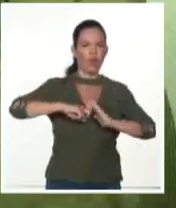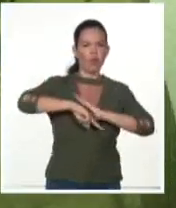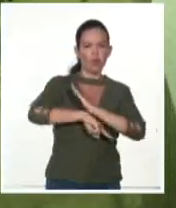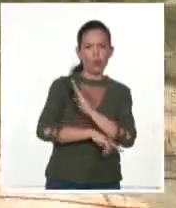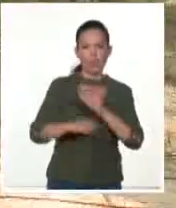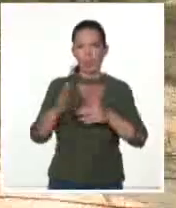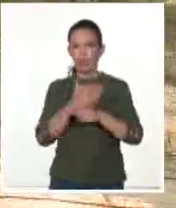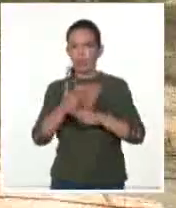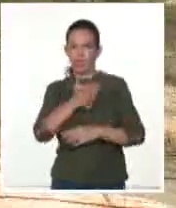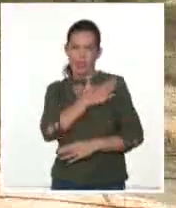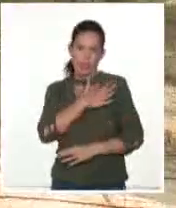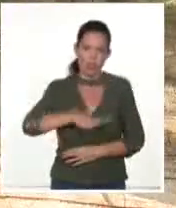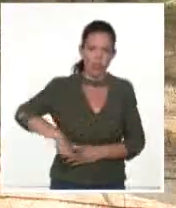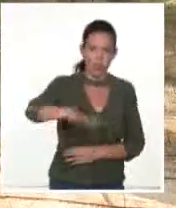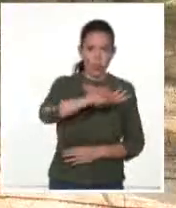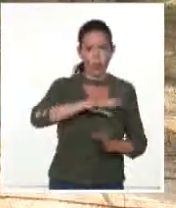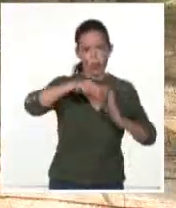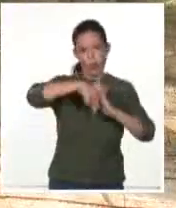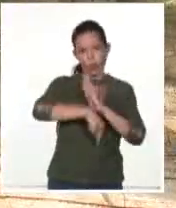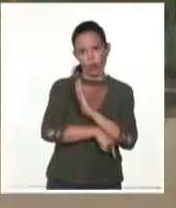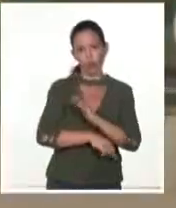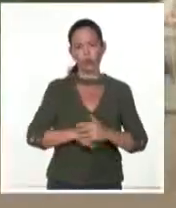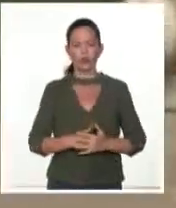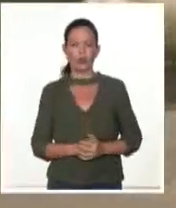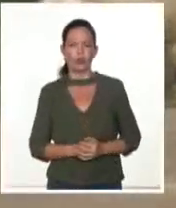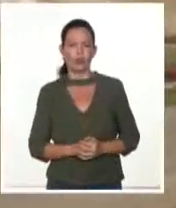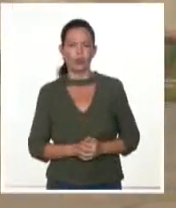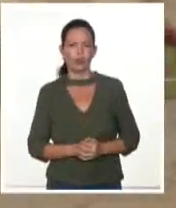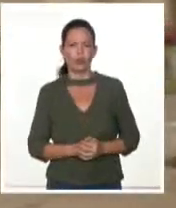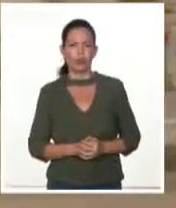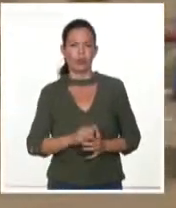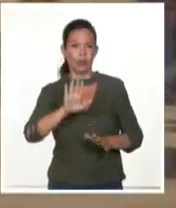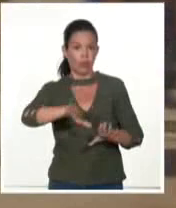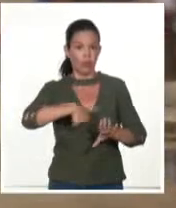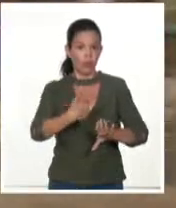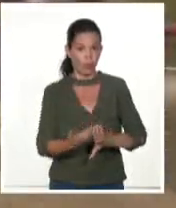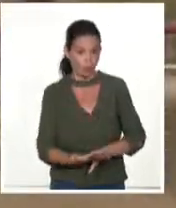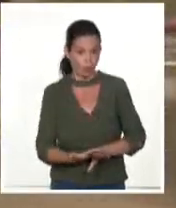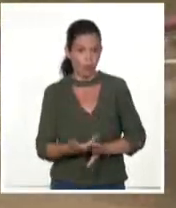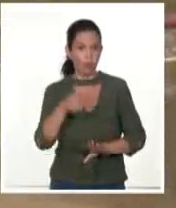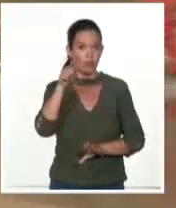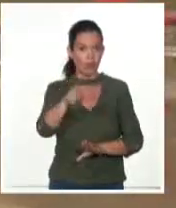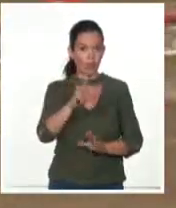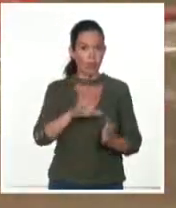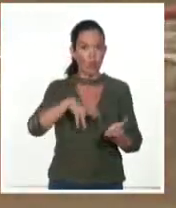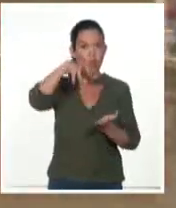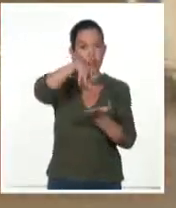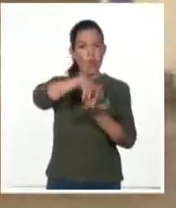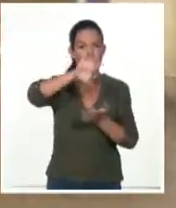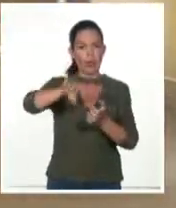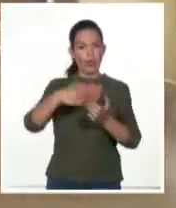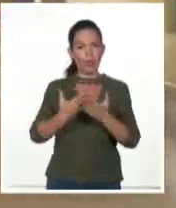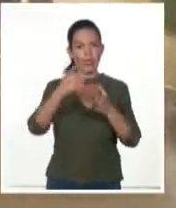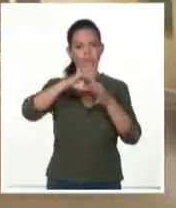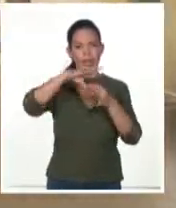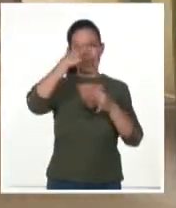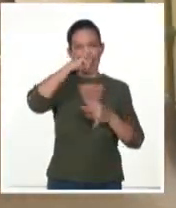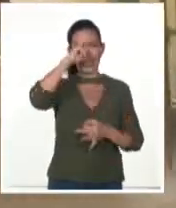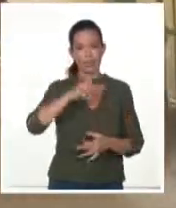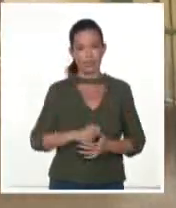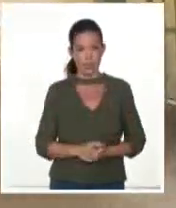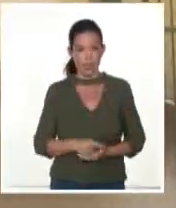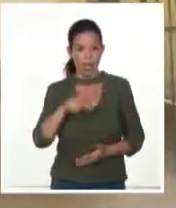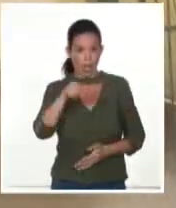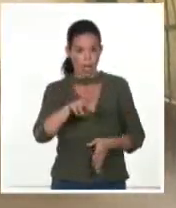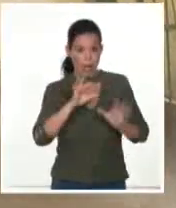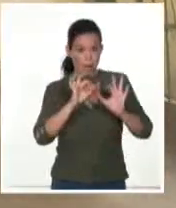población diagnóstico. El cierre del ejercicio Meteoro 2023 se efectuó en la planta de gas de la provincia con un simulacro de escape en el que intervino